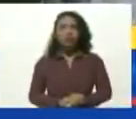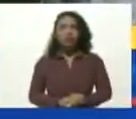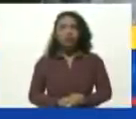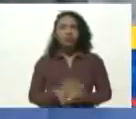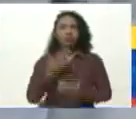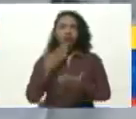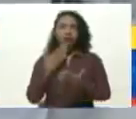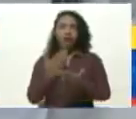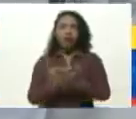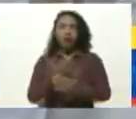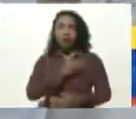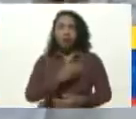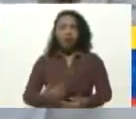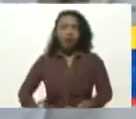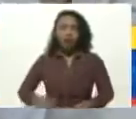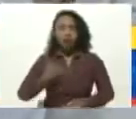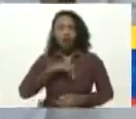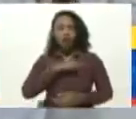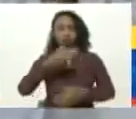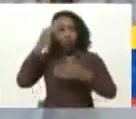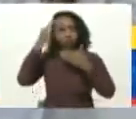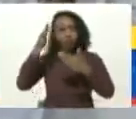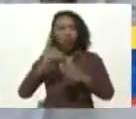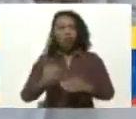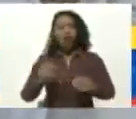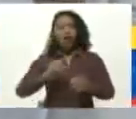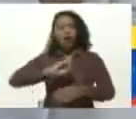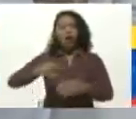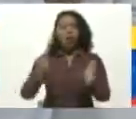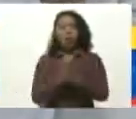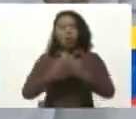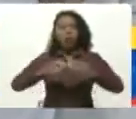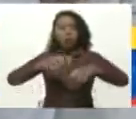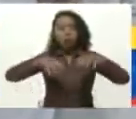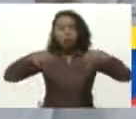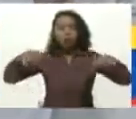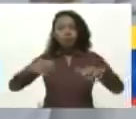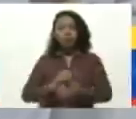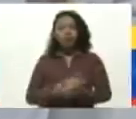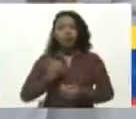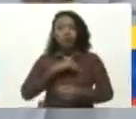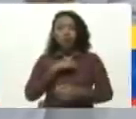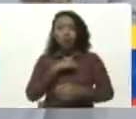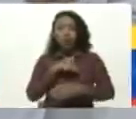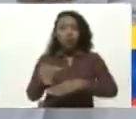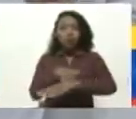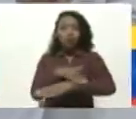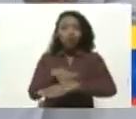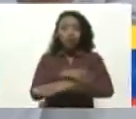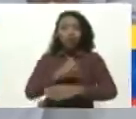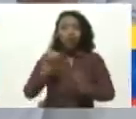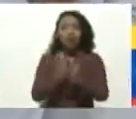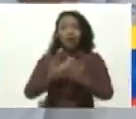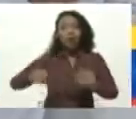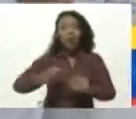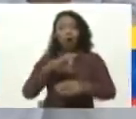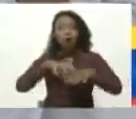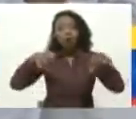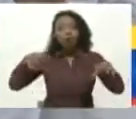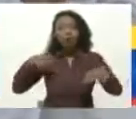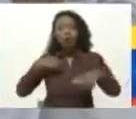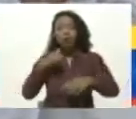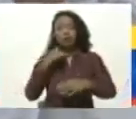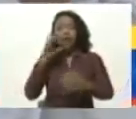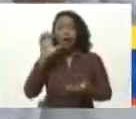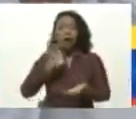Gracias, presidente. Les saludamos desde los Morros de San Juan. Acá estamos a orilla de los Morros de San Juan, capital de nuestro estado